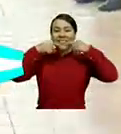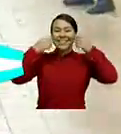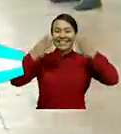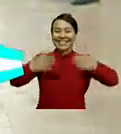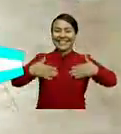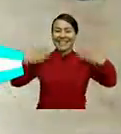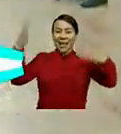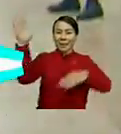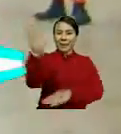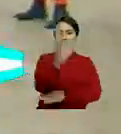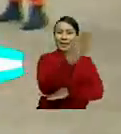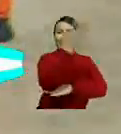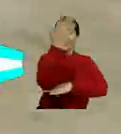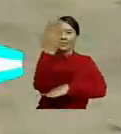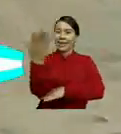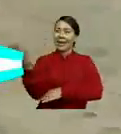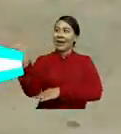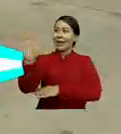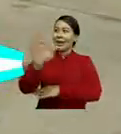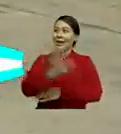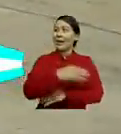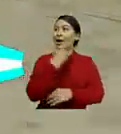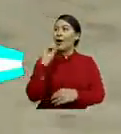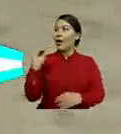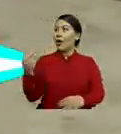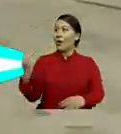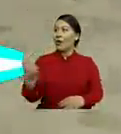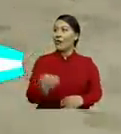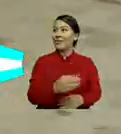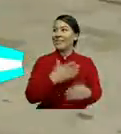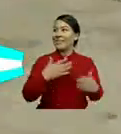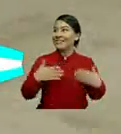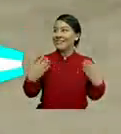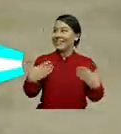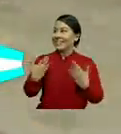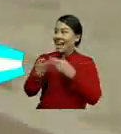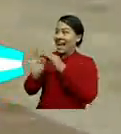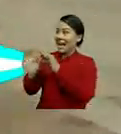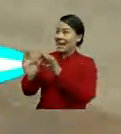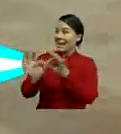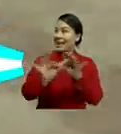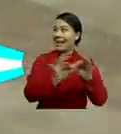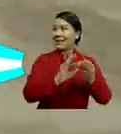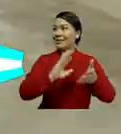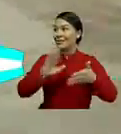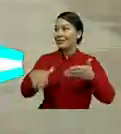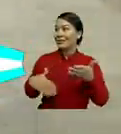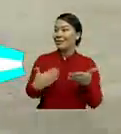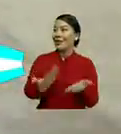banderas, con los chicos con gallardía, listos y prestos para poder también rendirle honores a la